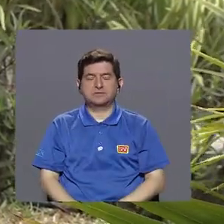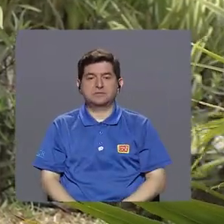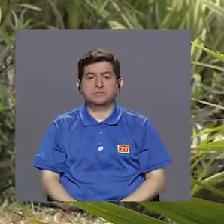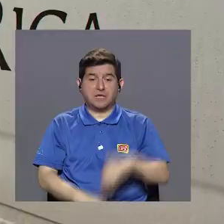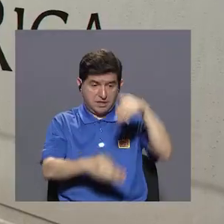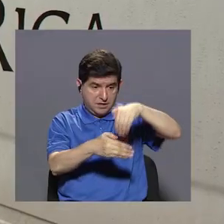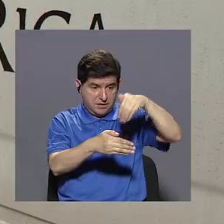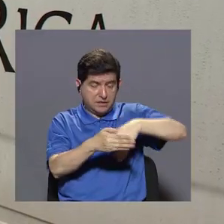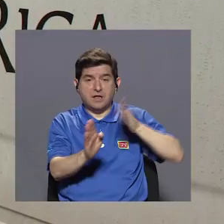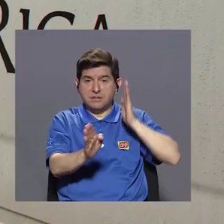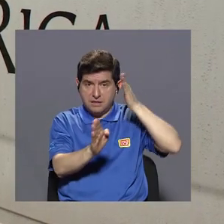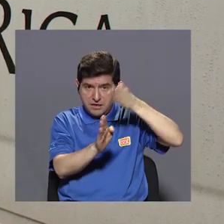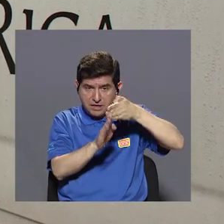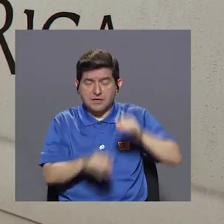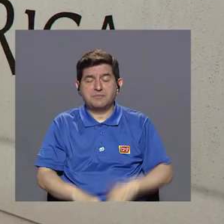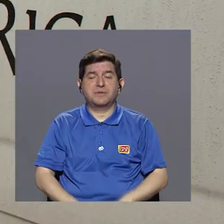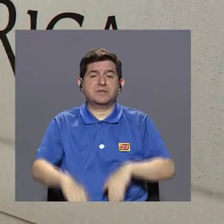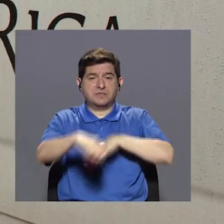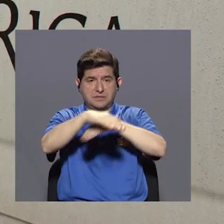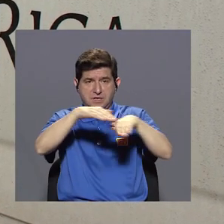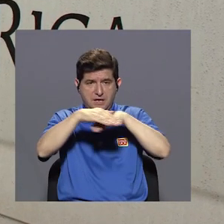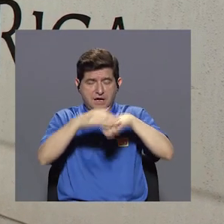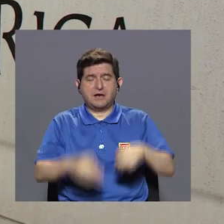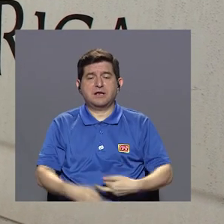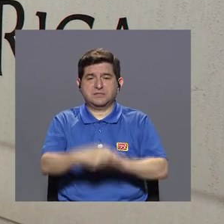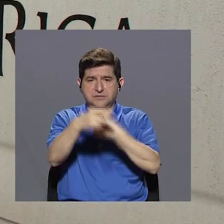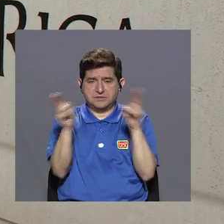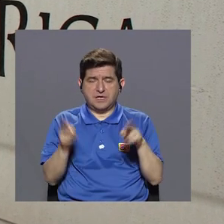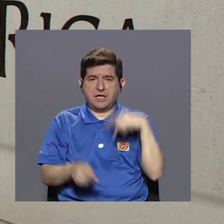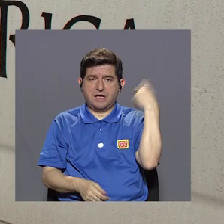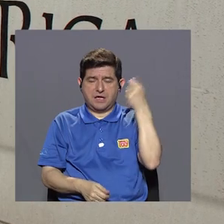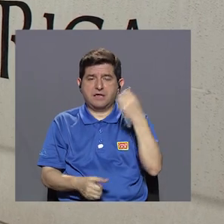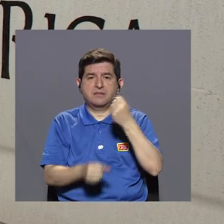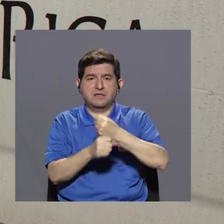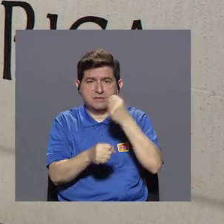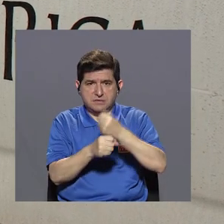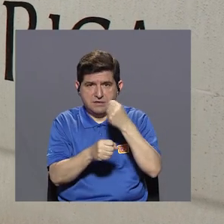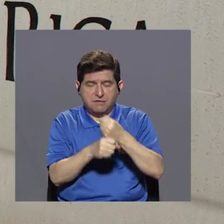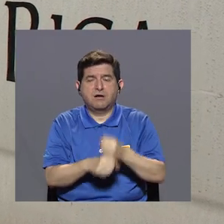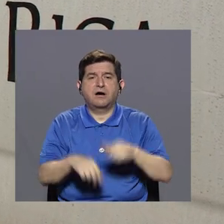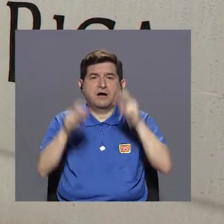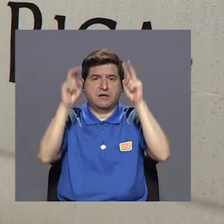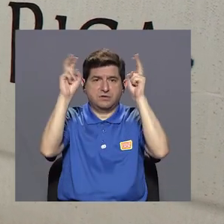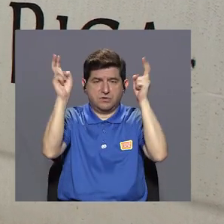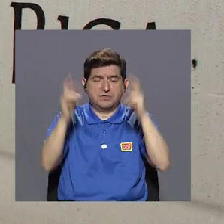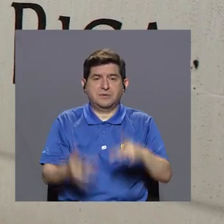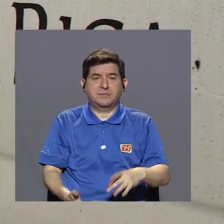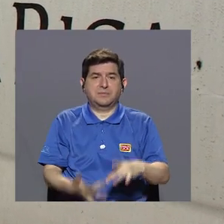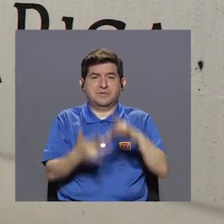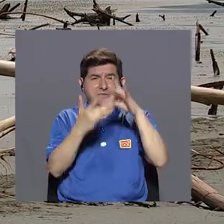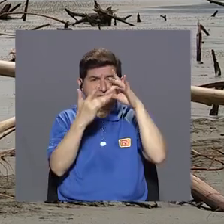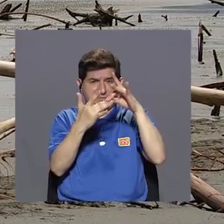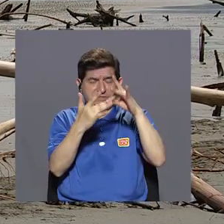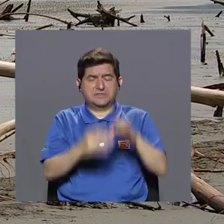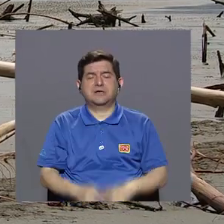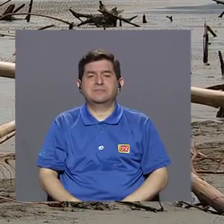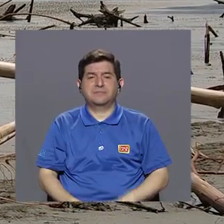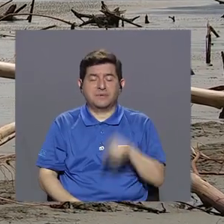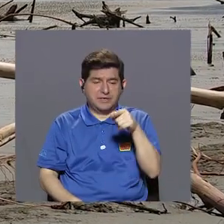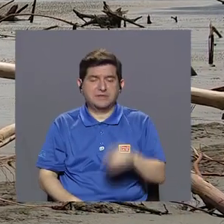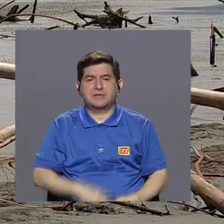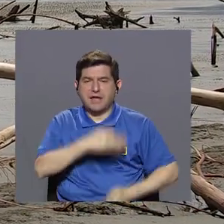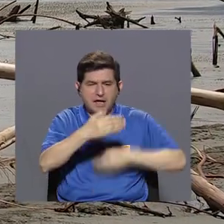proyectos inscritos directamente en la sede regional de Guanacaste. Trabajan con el tema de, principalmente en gestión